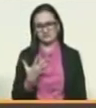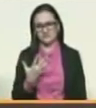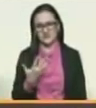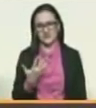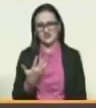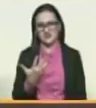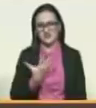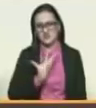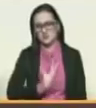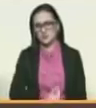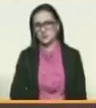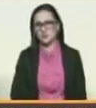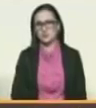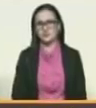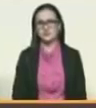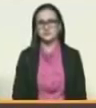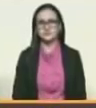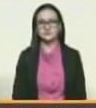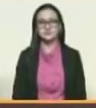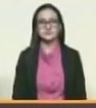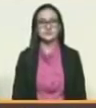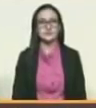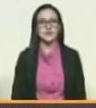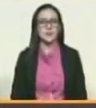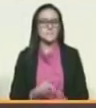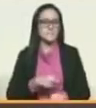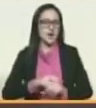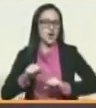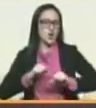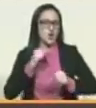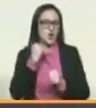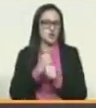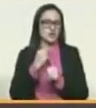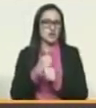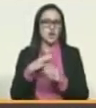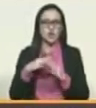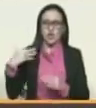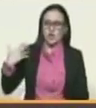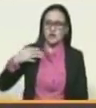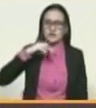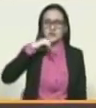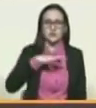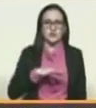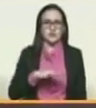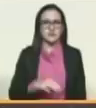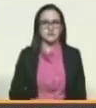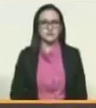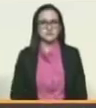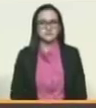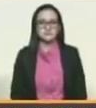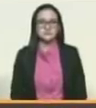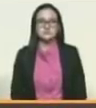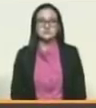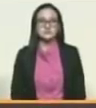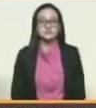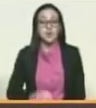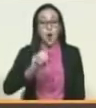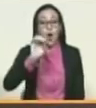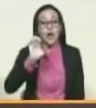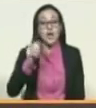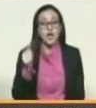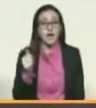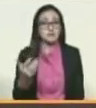como secretario general. Ha sido la peor gestión en toda la historia de esta organización. La OEA es muy